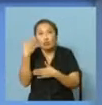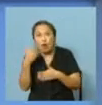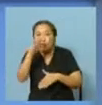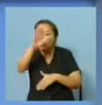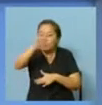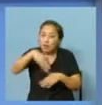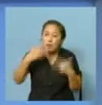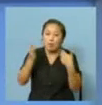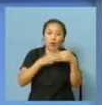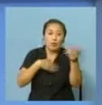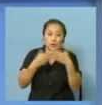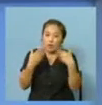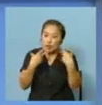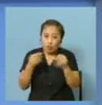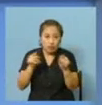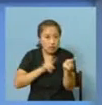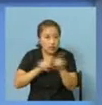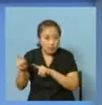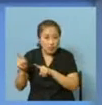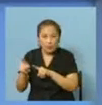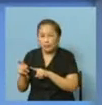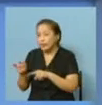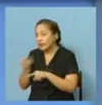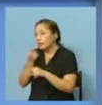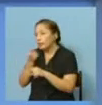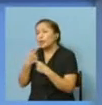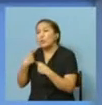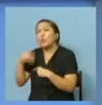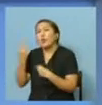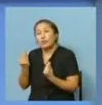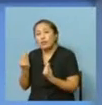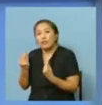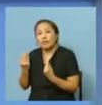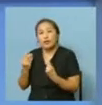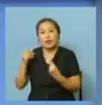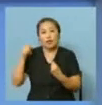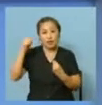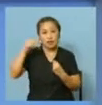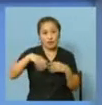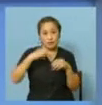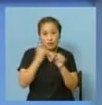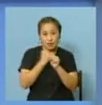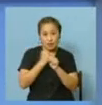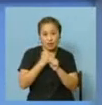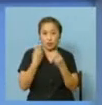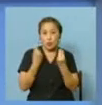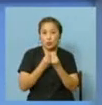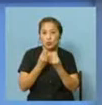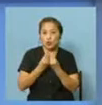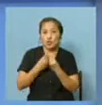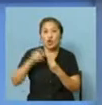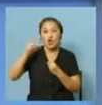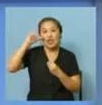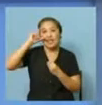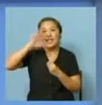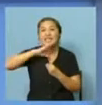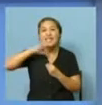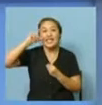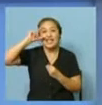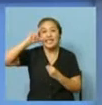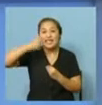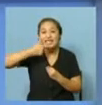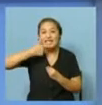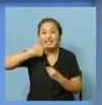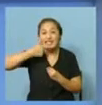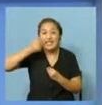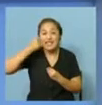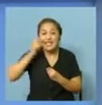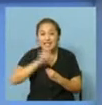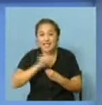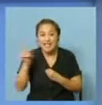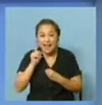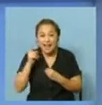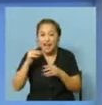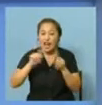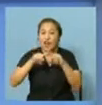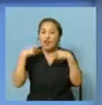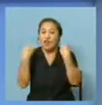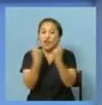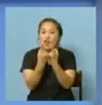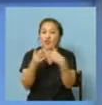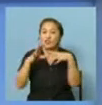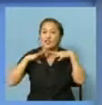conciliación y demás en qué caso por ejemplo esto estuvimos trabajando mucho con ese saque por la cercanía que tiene su oficina